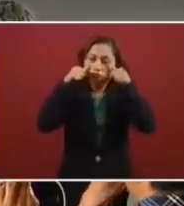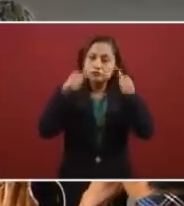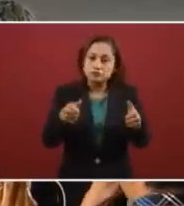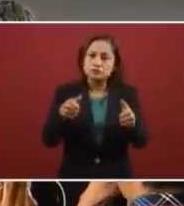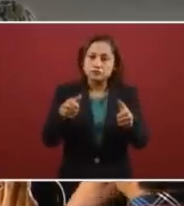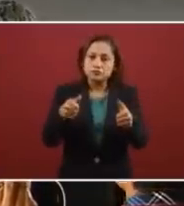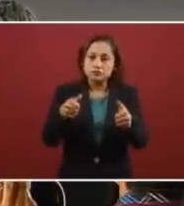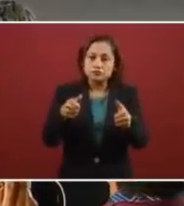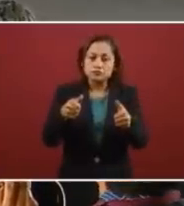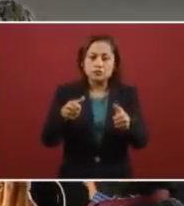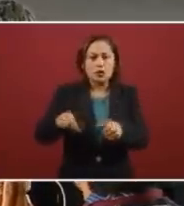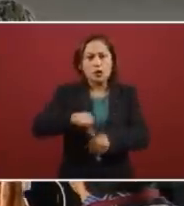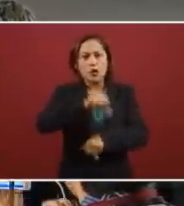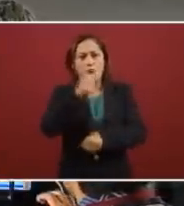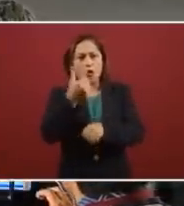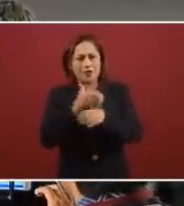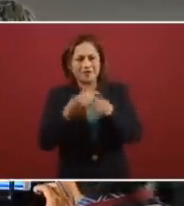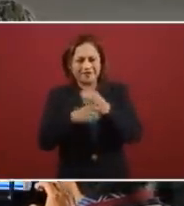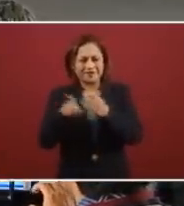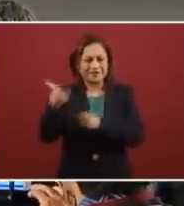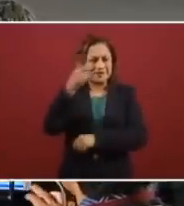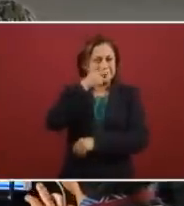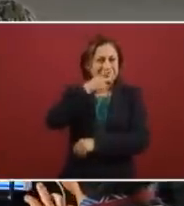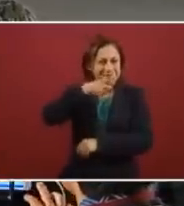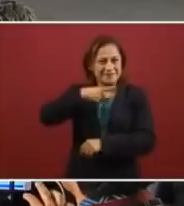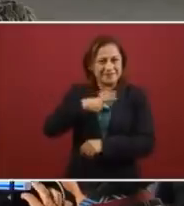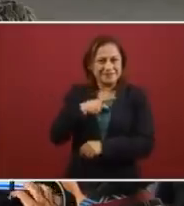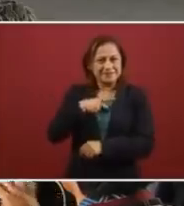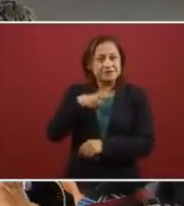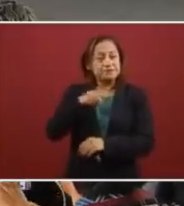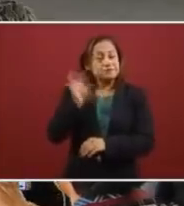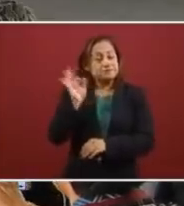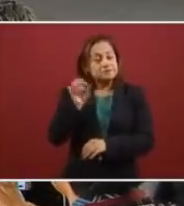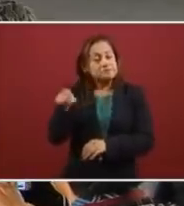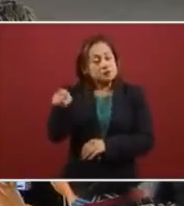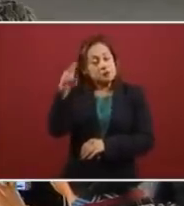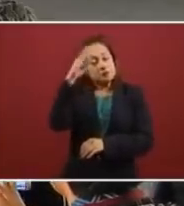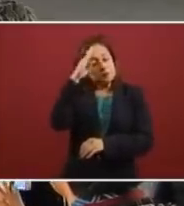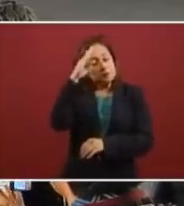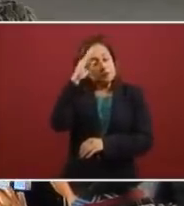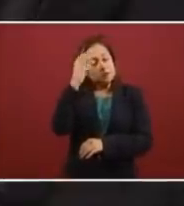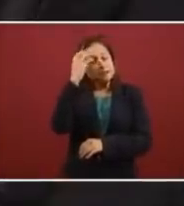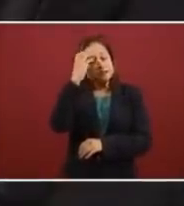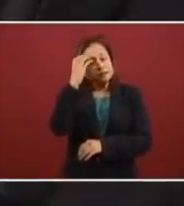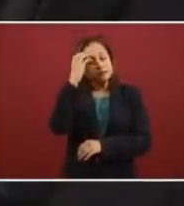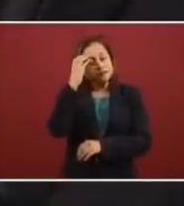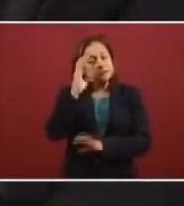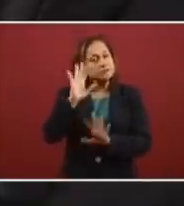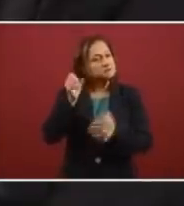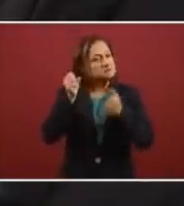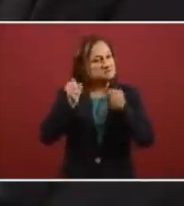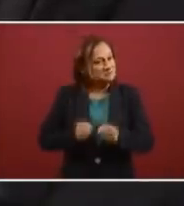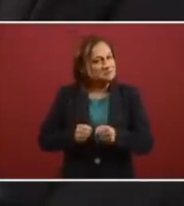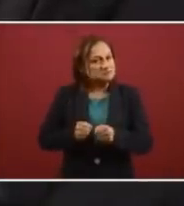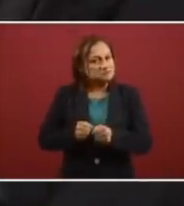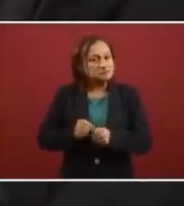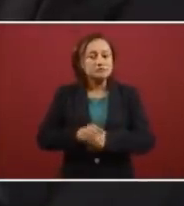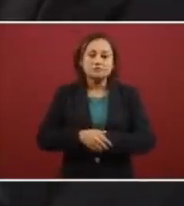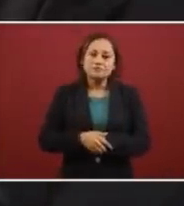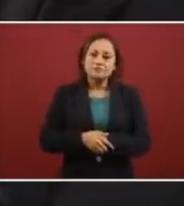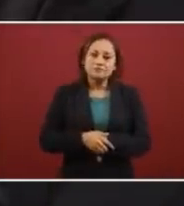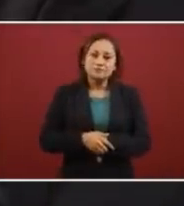diciendo seguramente lo has pensado y reflexionado más no